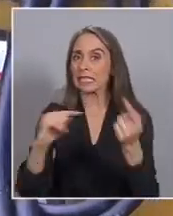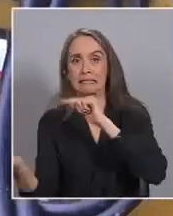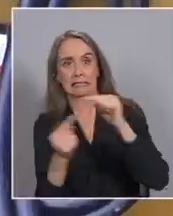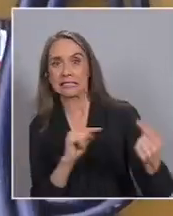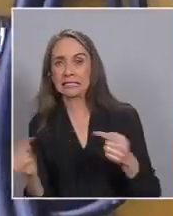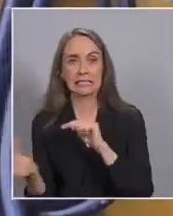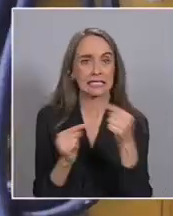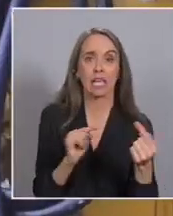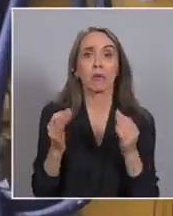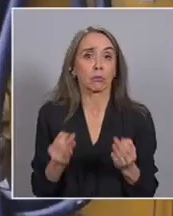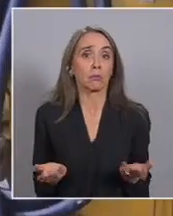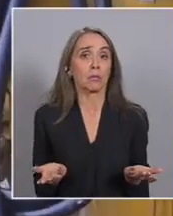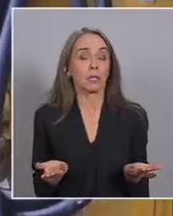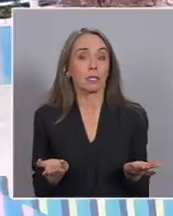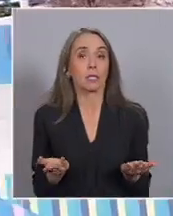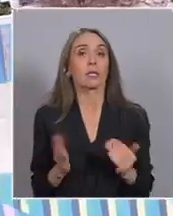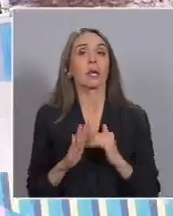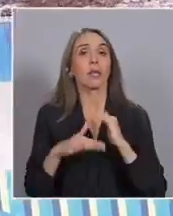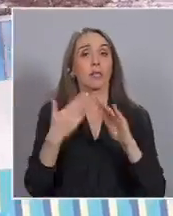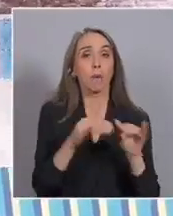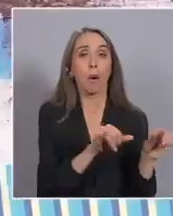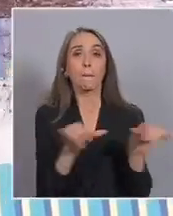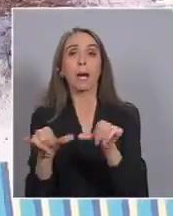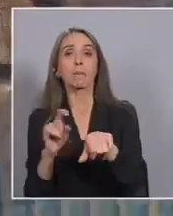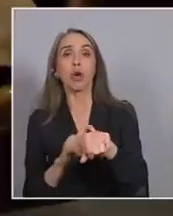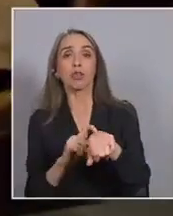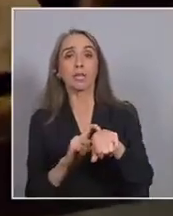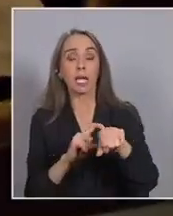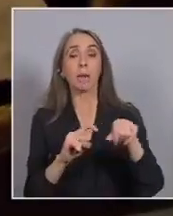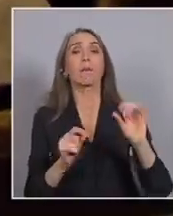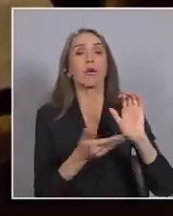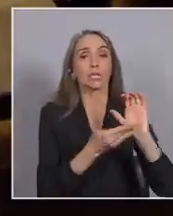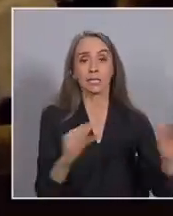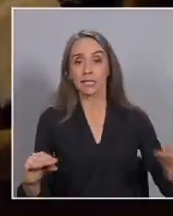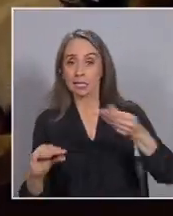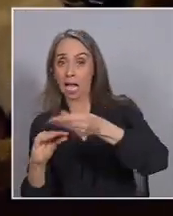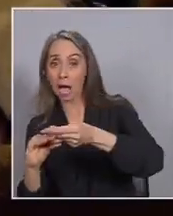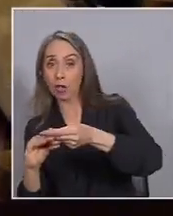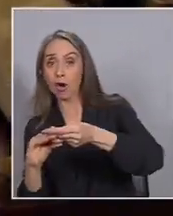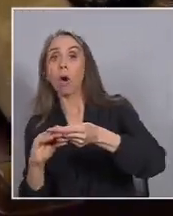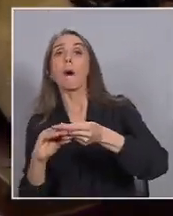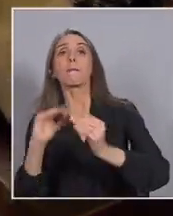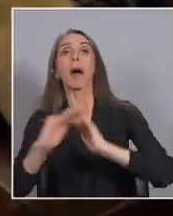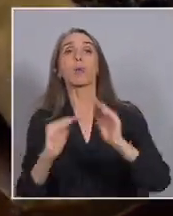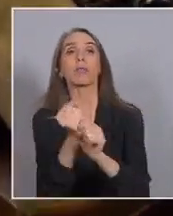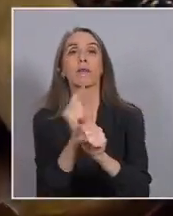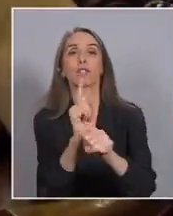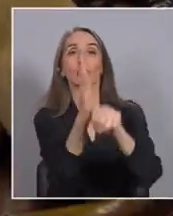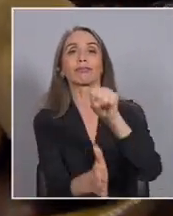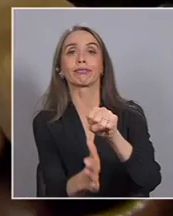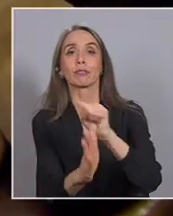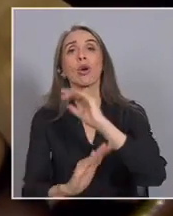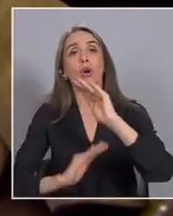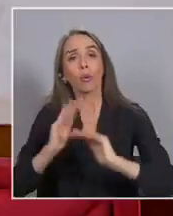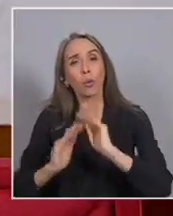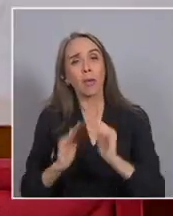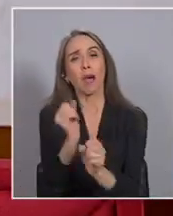debate, ocurra al mismo tiempo en que estamos cuidando el empleo. Nos importa cuidar el